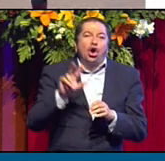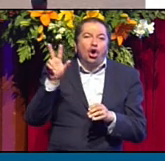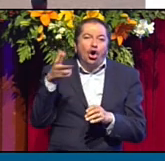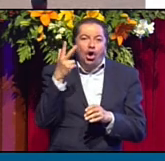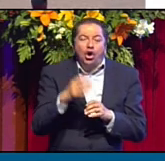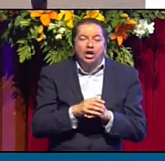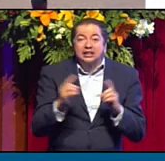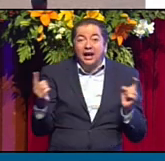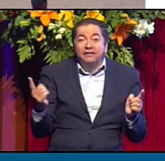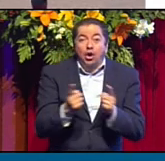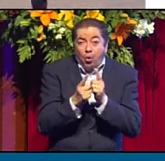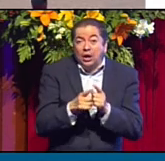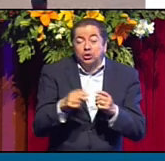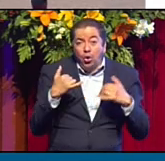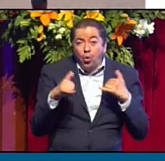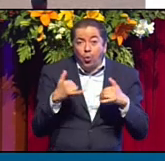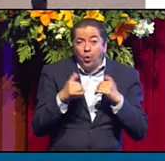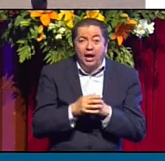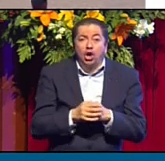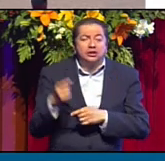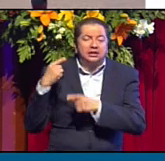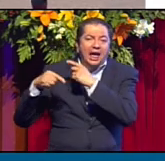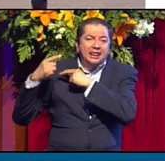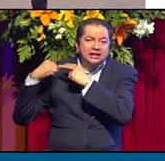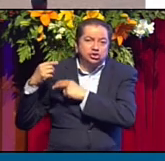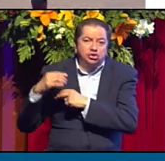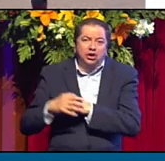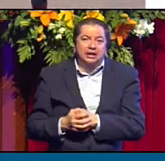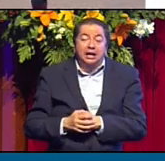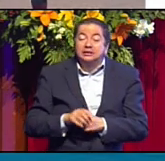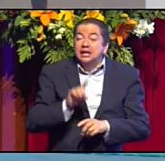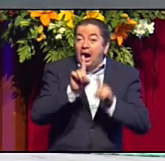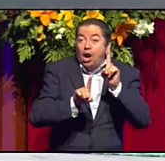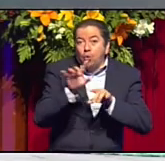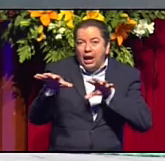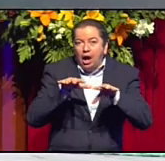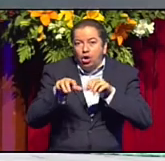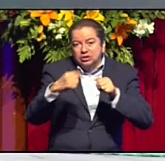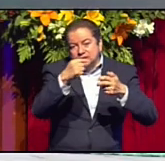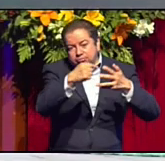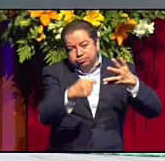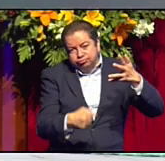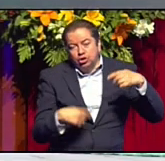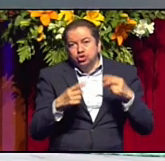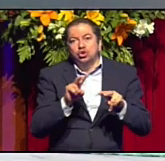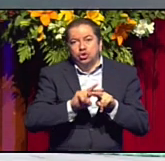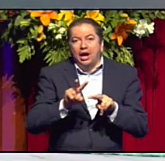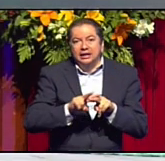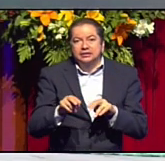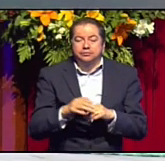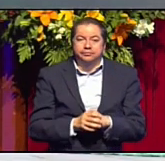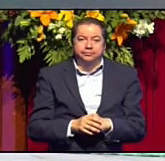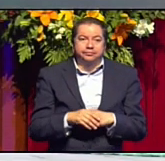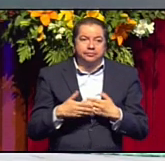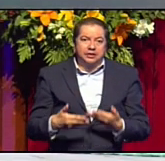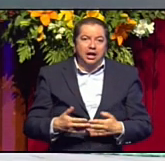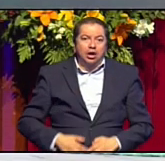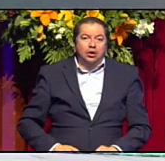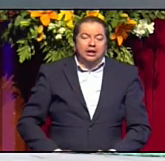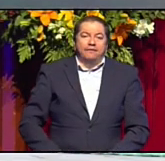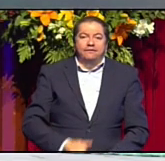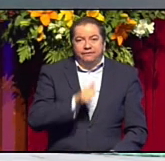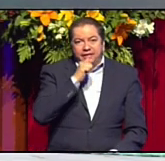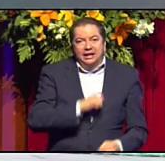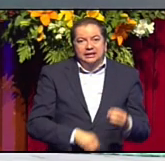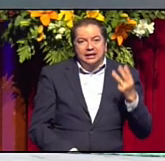juegos tradicionales, son algunas de las cosas que hacemos en educación. Y aquí, en honor al tiempo, nos quedan creo que